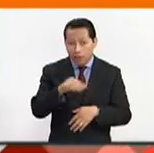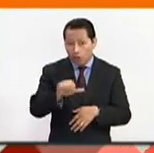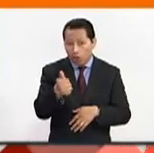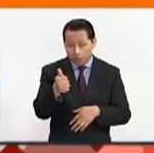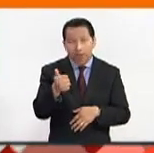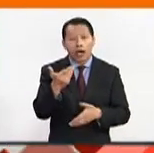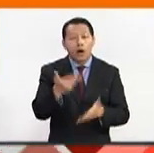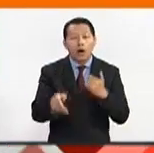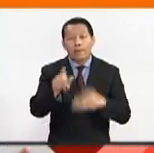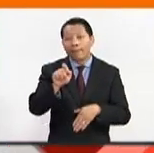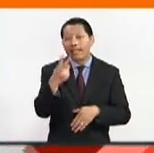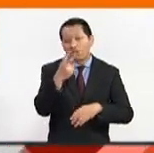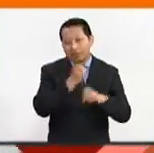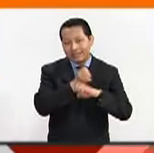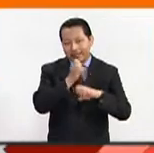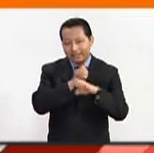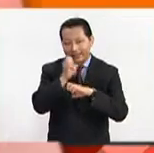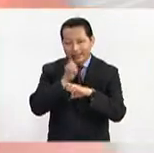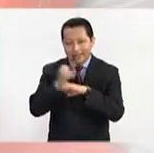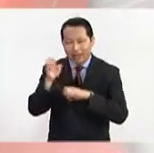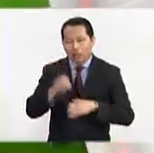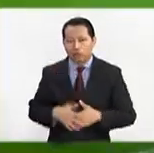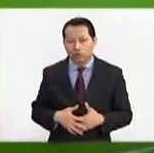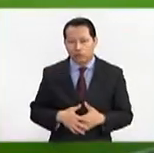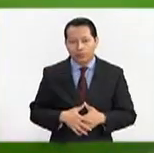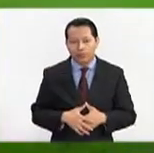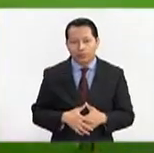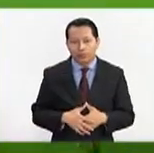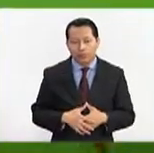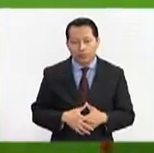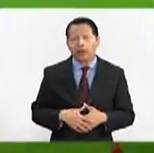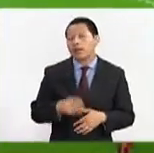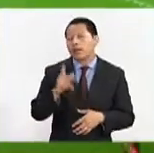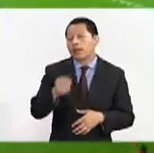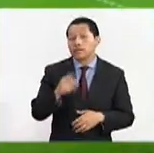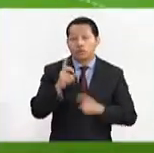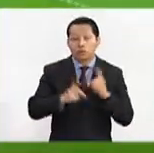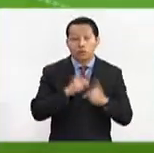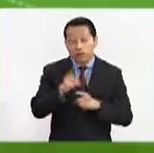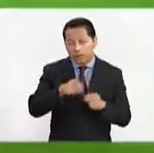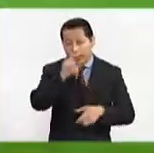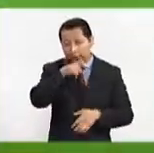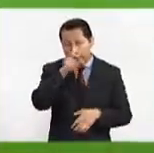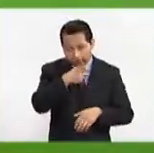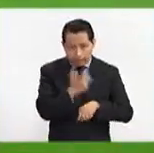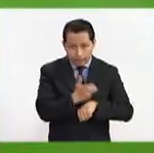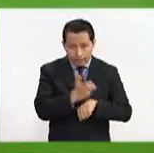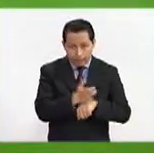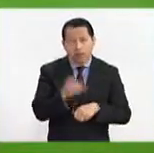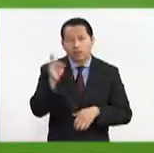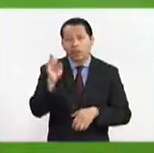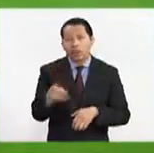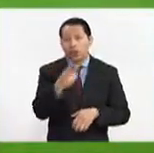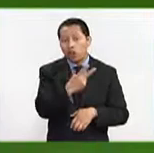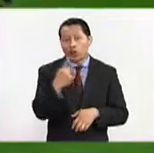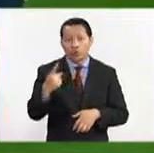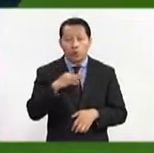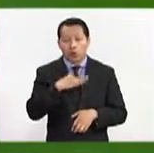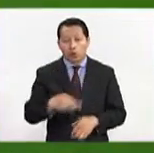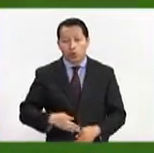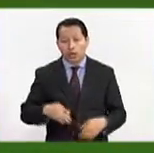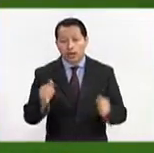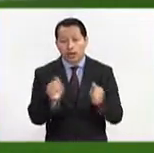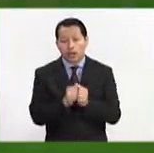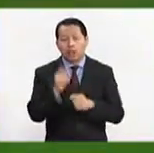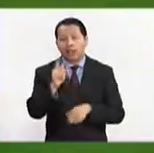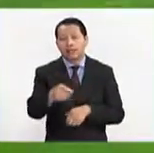a 22 estados del país. Y en los deportes, América derrotó de visita 2-1 a Toluca, con lo que